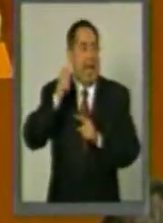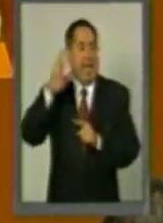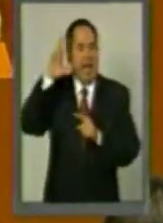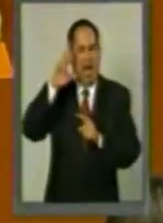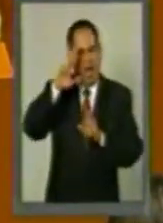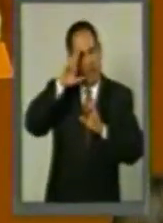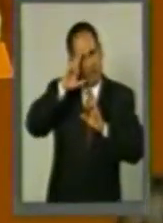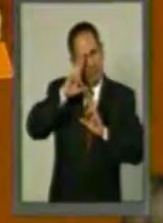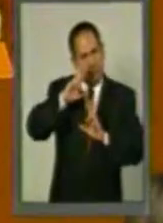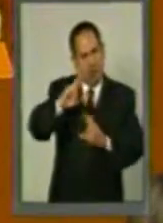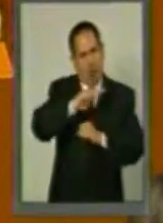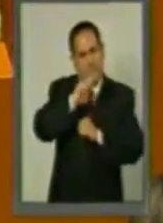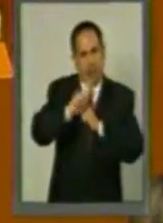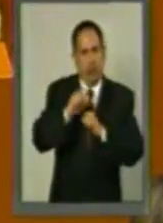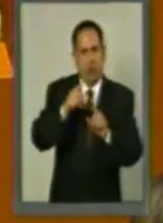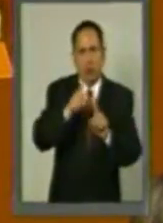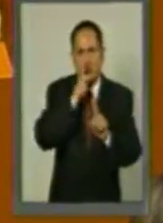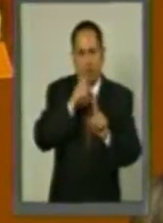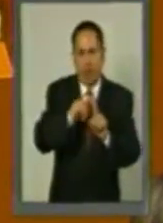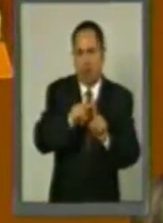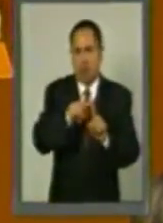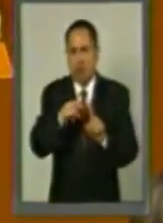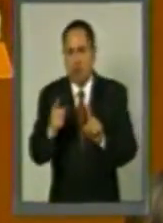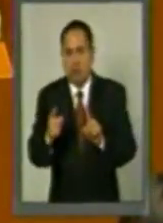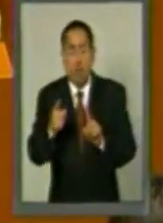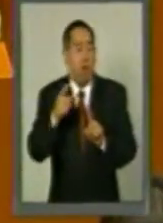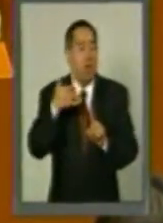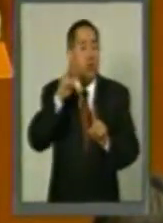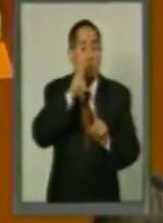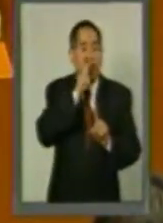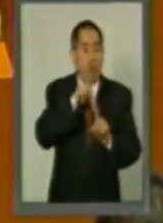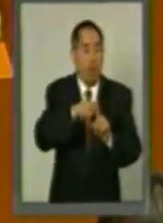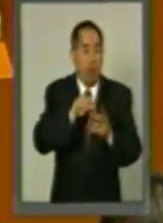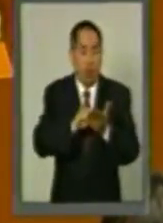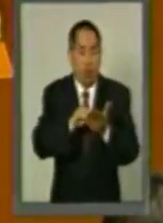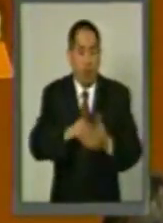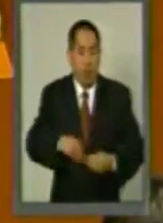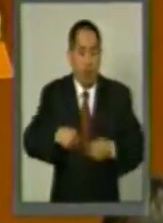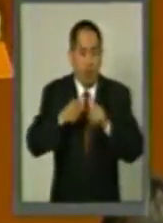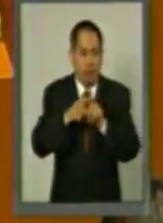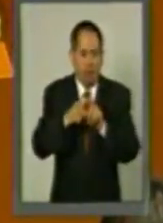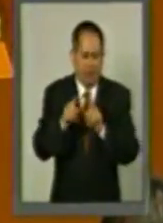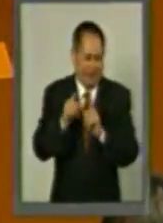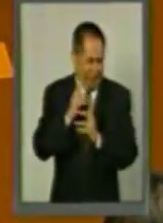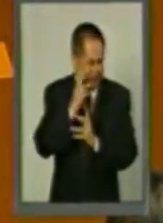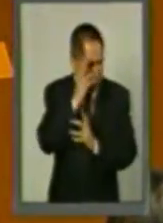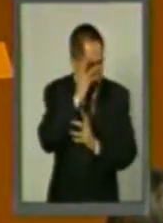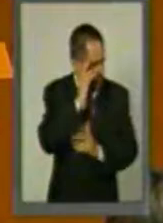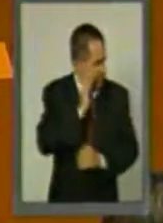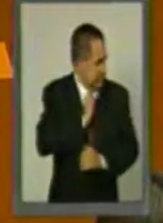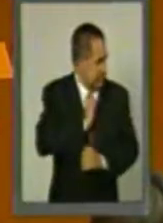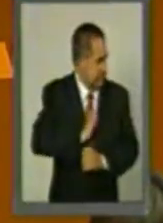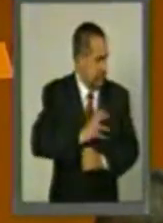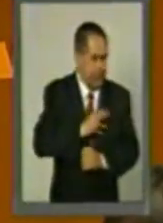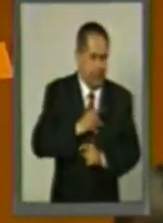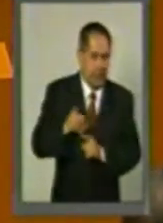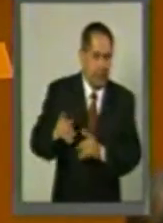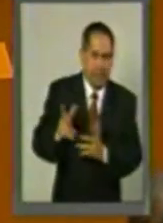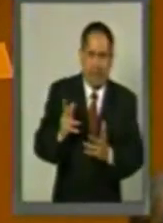ha tenido el país. Si su padre viviera, seguro moriría de vergüenza.